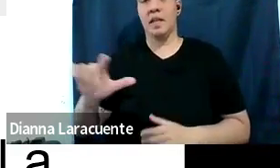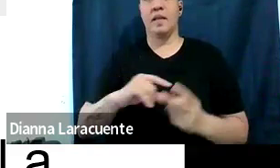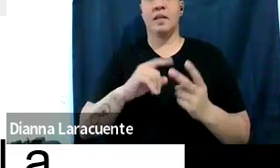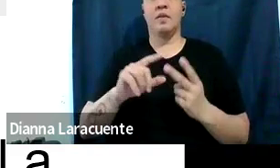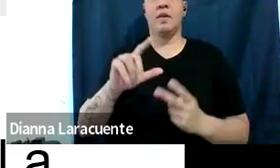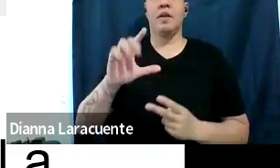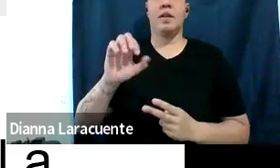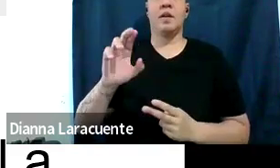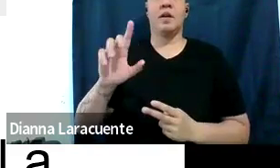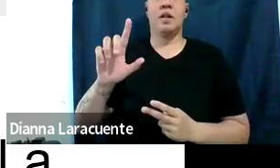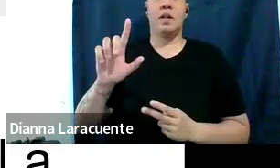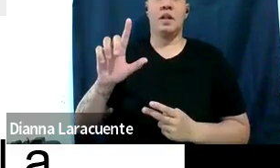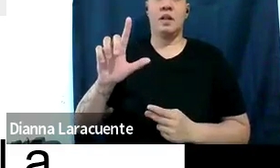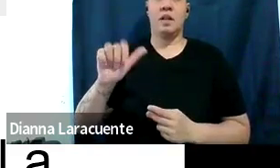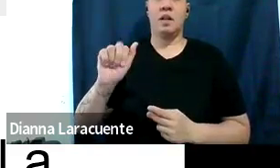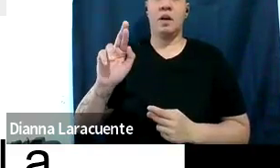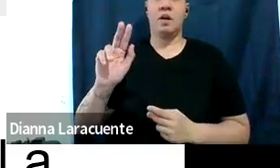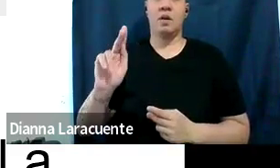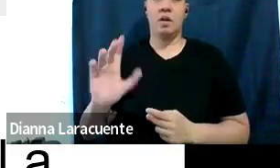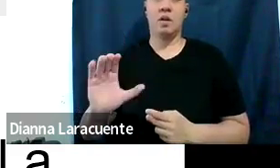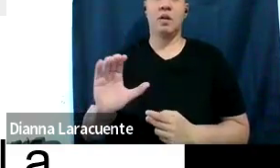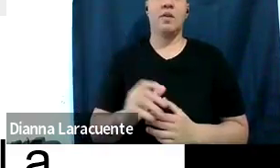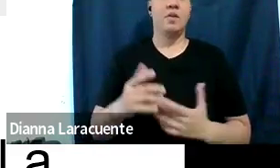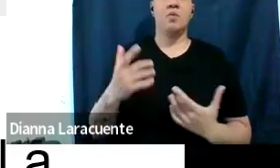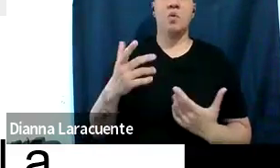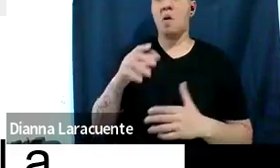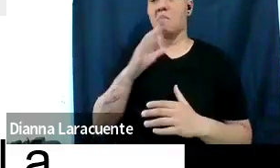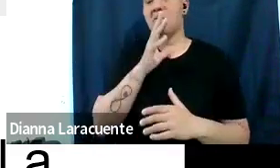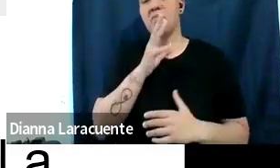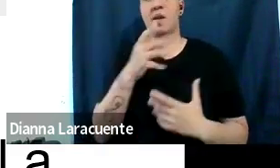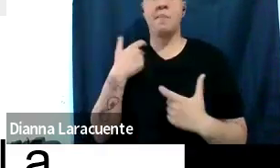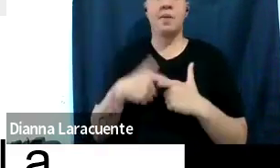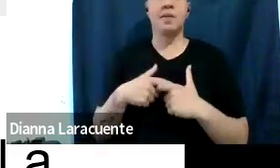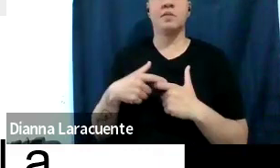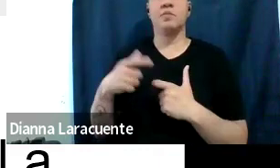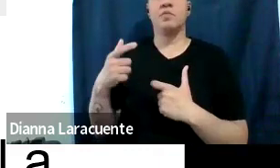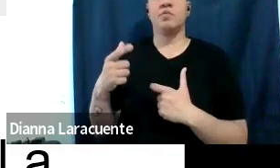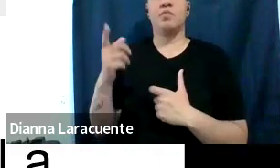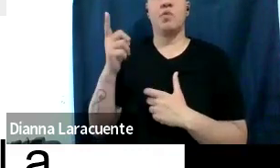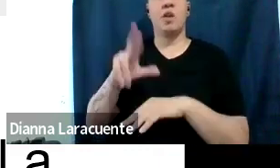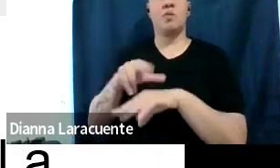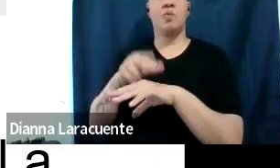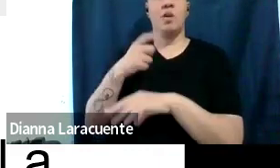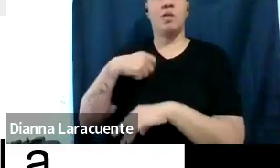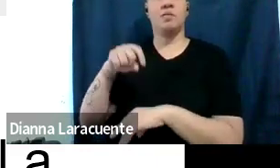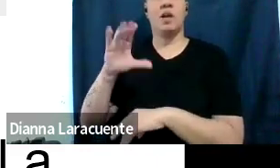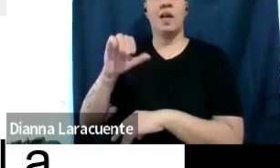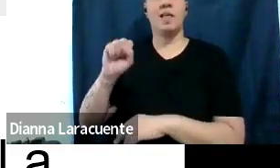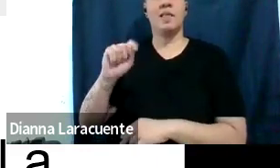no sabía hablar español para un natural de Castilla, que había que implementar el inglés. Y a base de